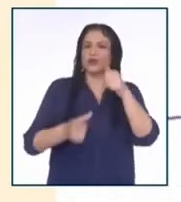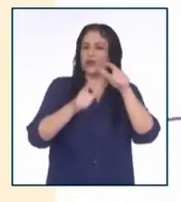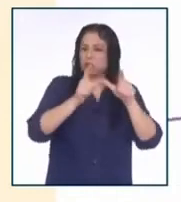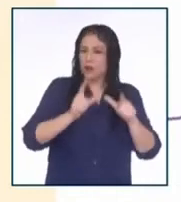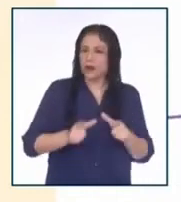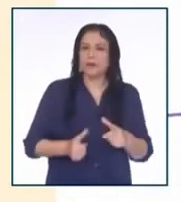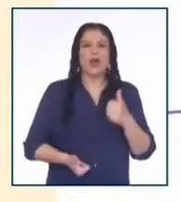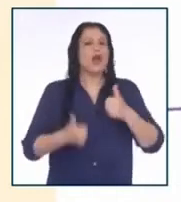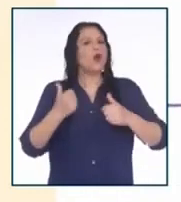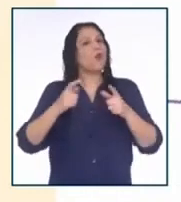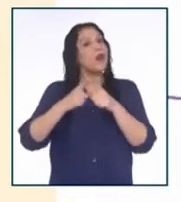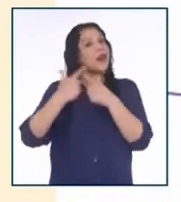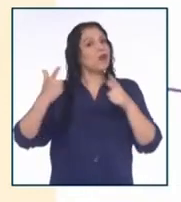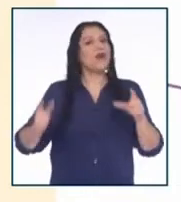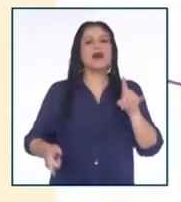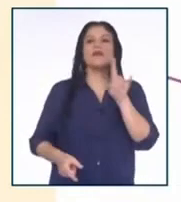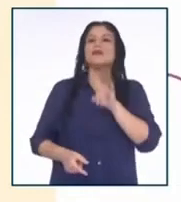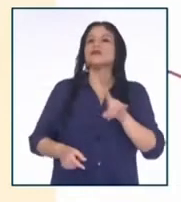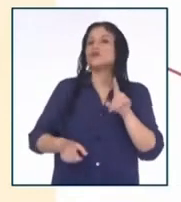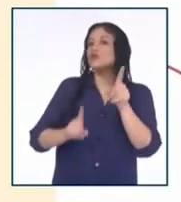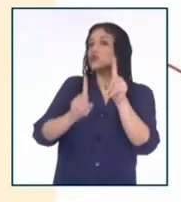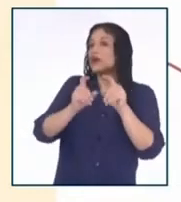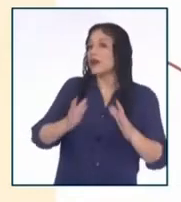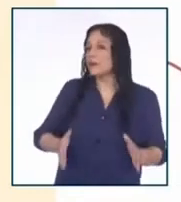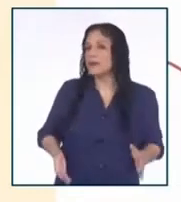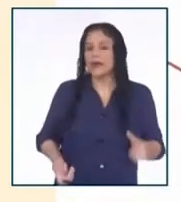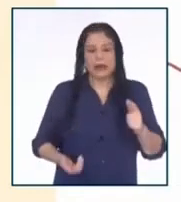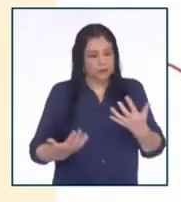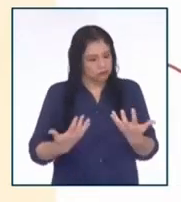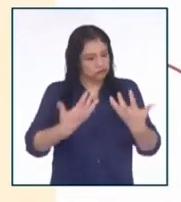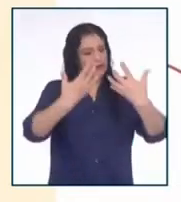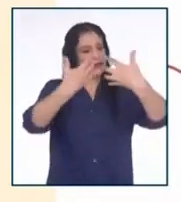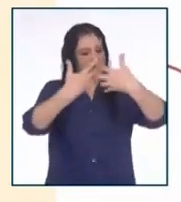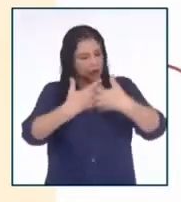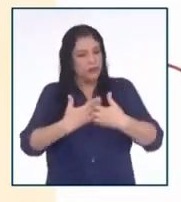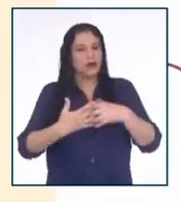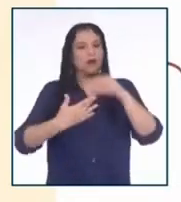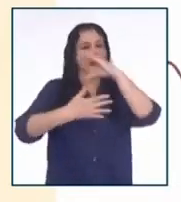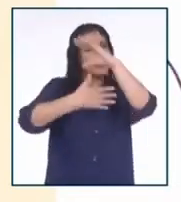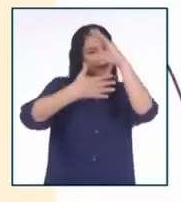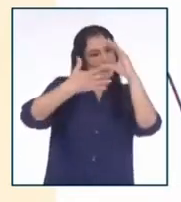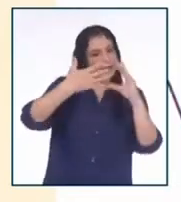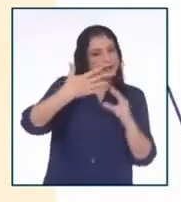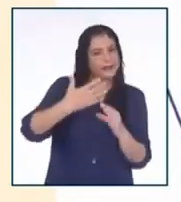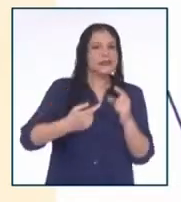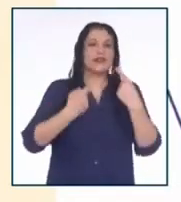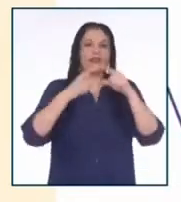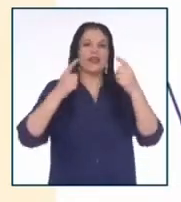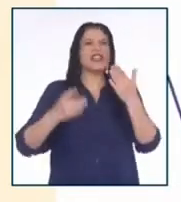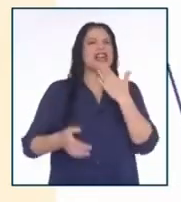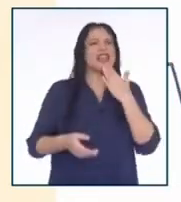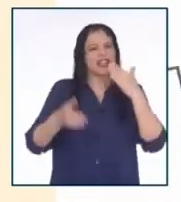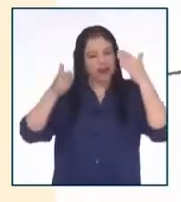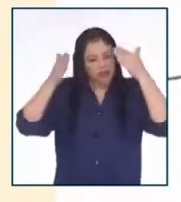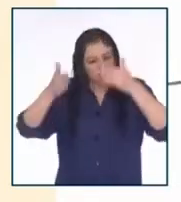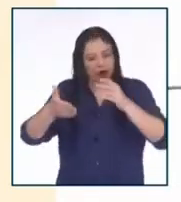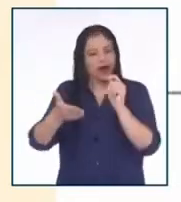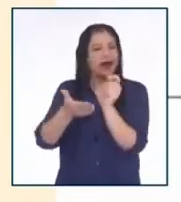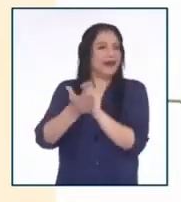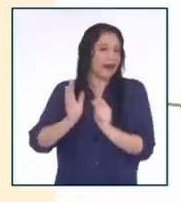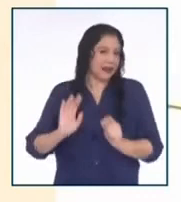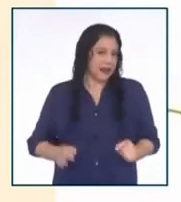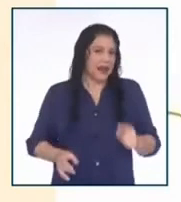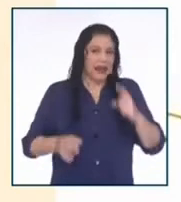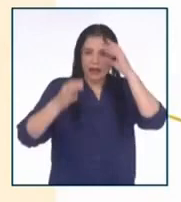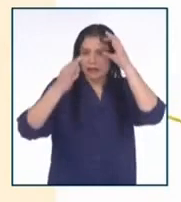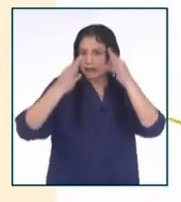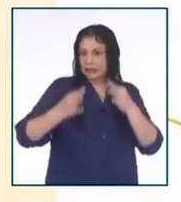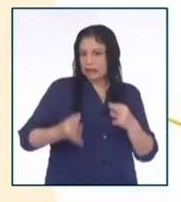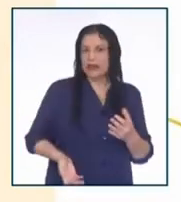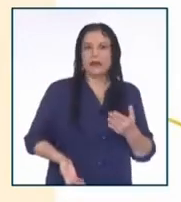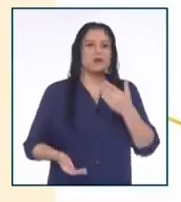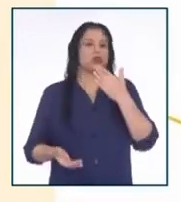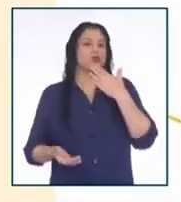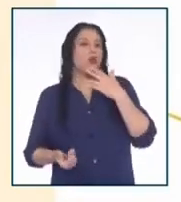¿Qué lenguaje usarás? Este lenguaje está relacionado con las características de los destinatarios. Decidiremos si escogeremos un lenguaje formal